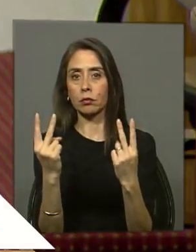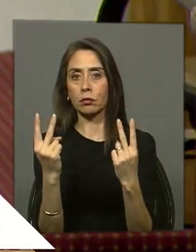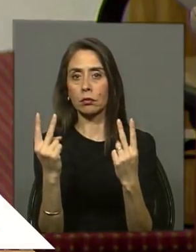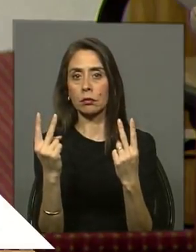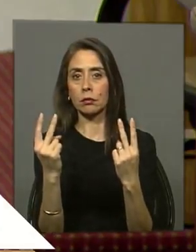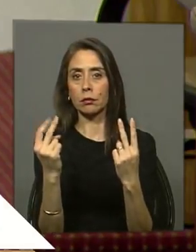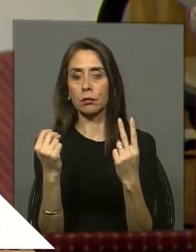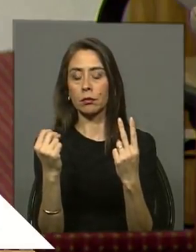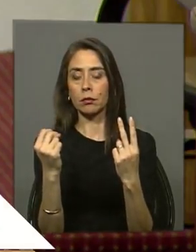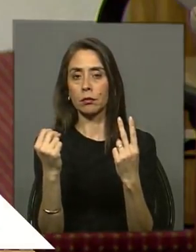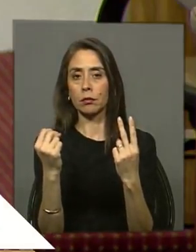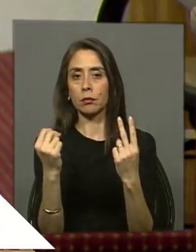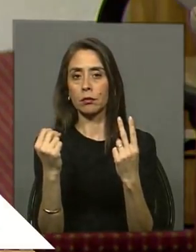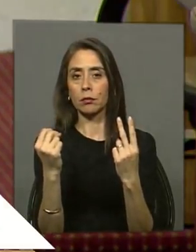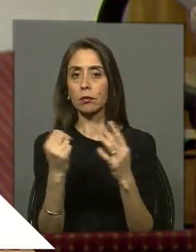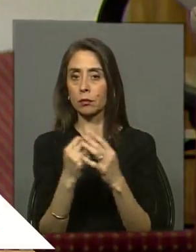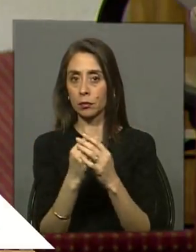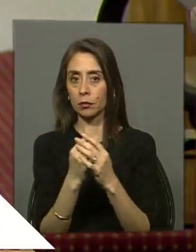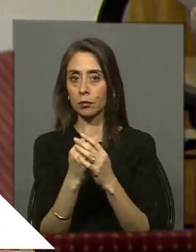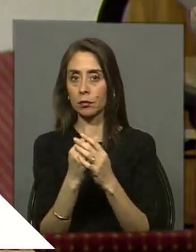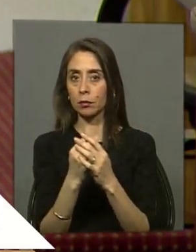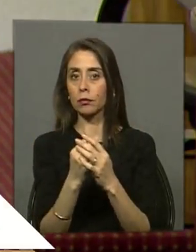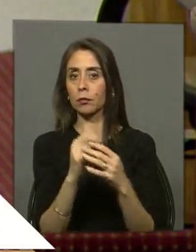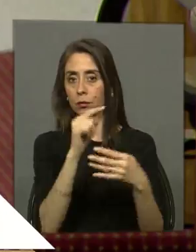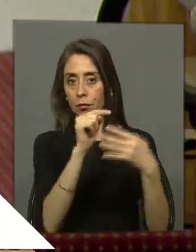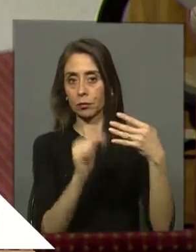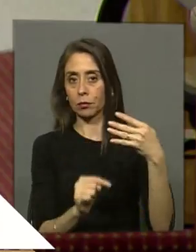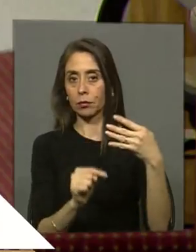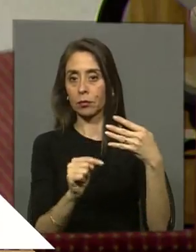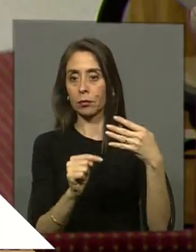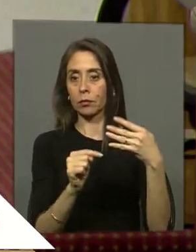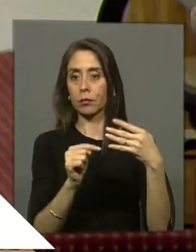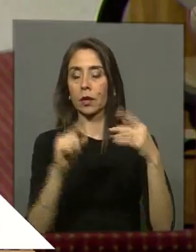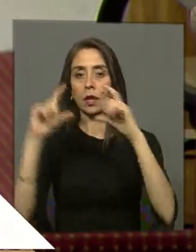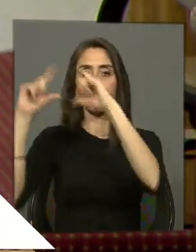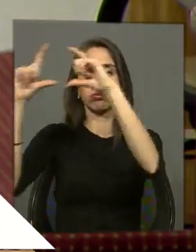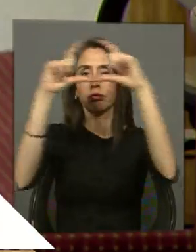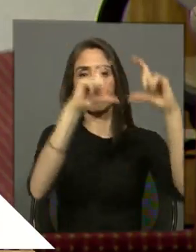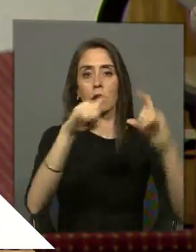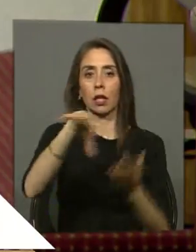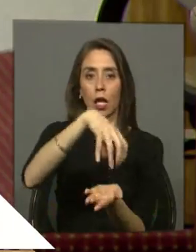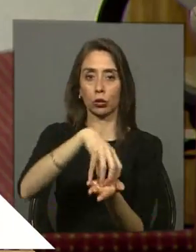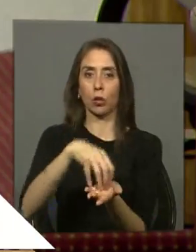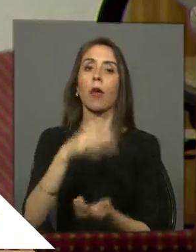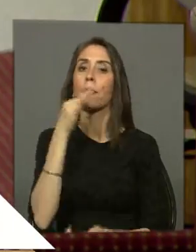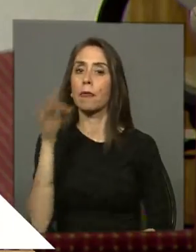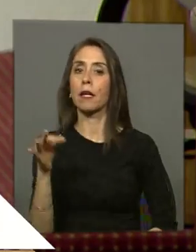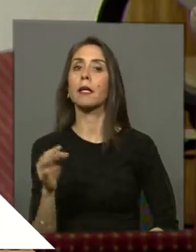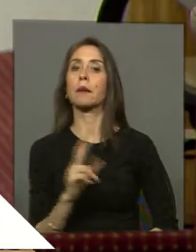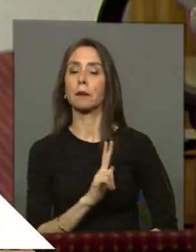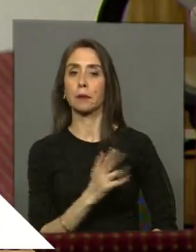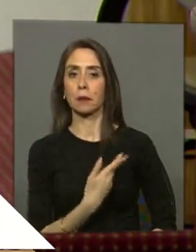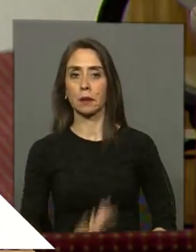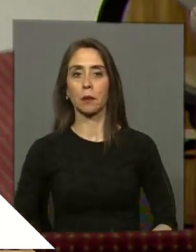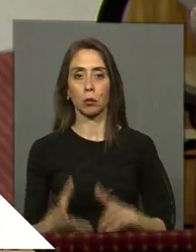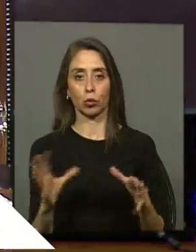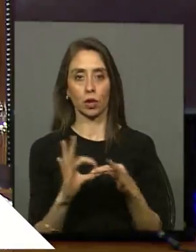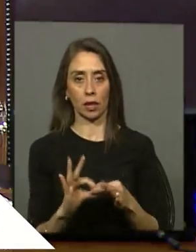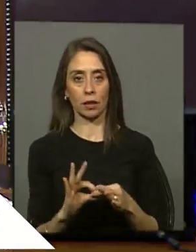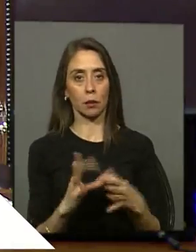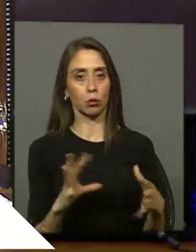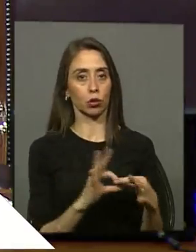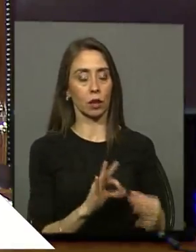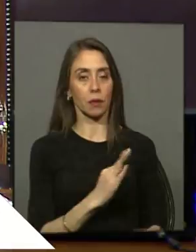tipo de indicaciones que se señalan en las respectivas ciudades he dicho señor presidente muchas gracias muchas